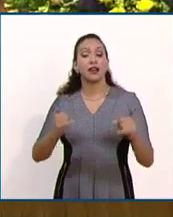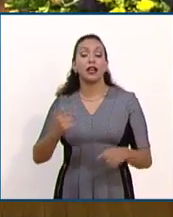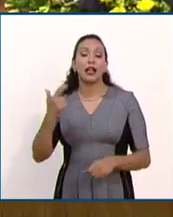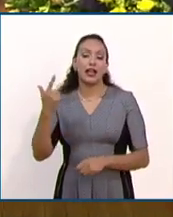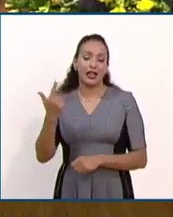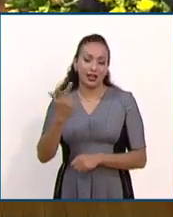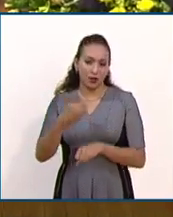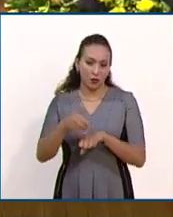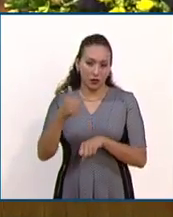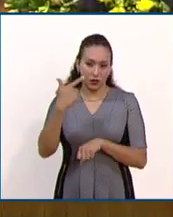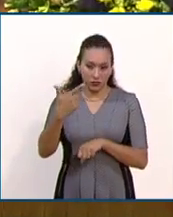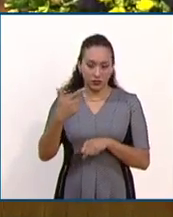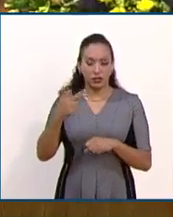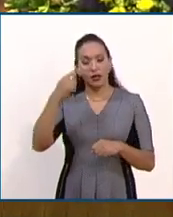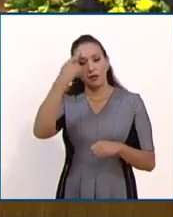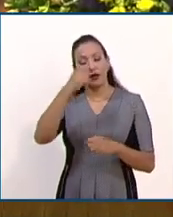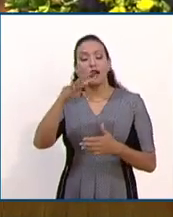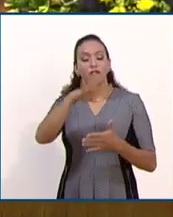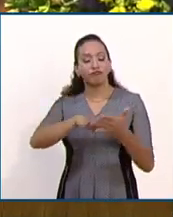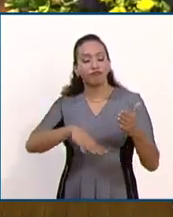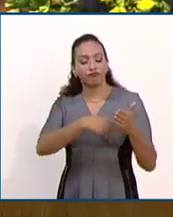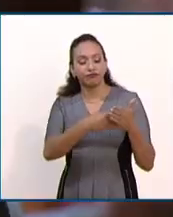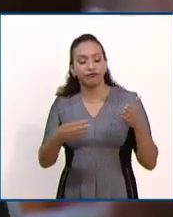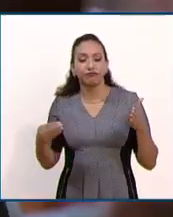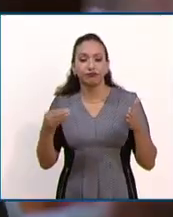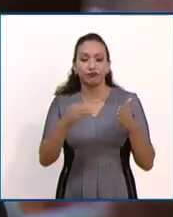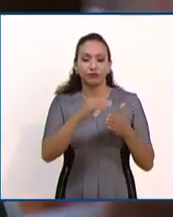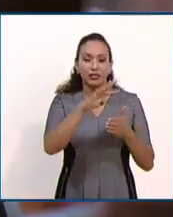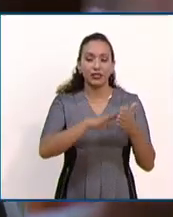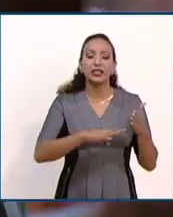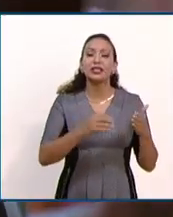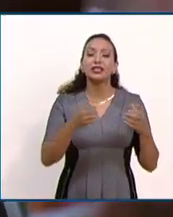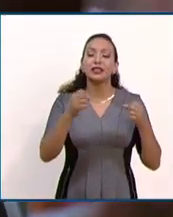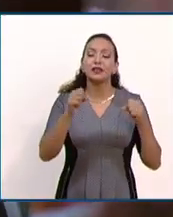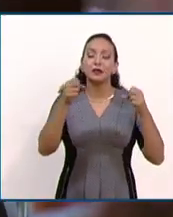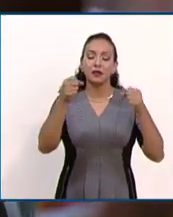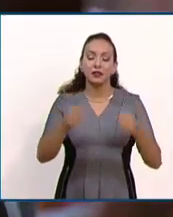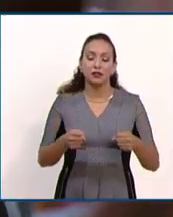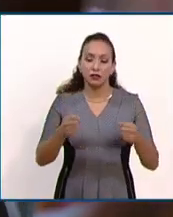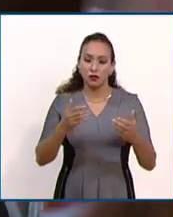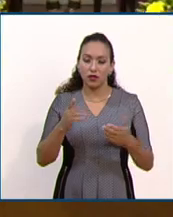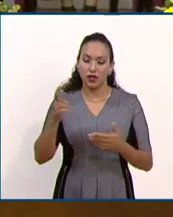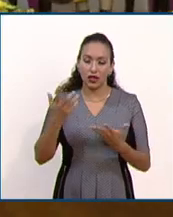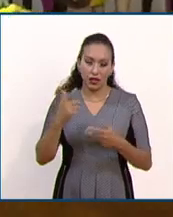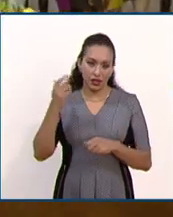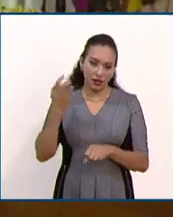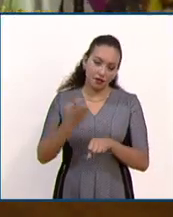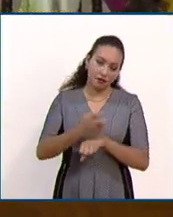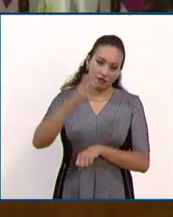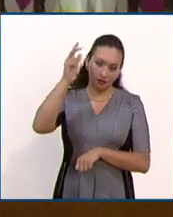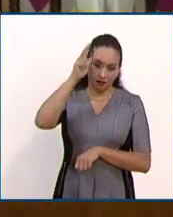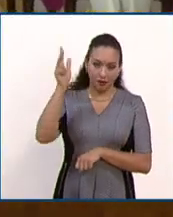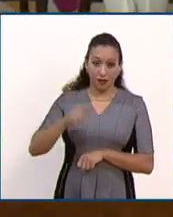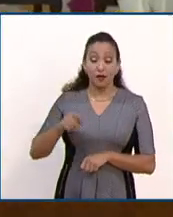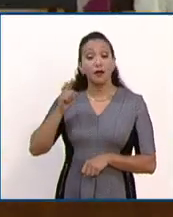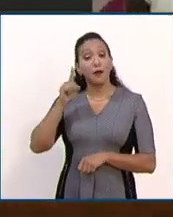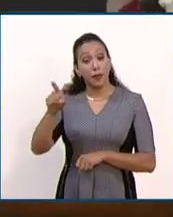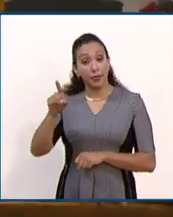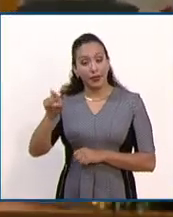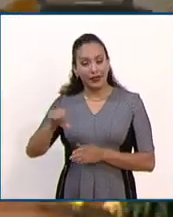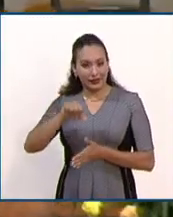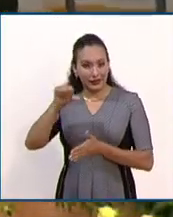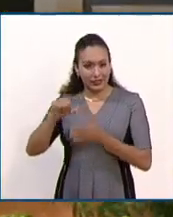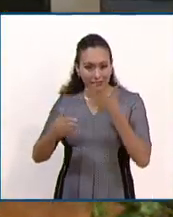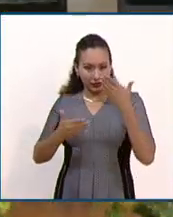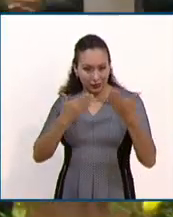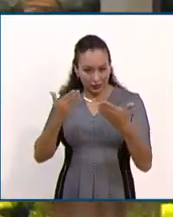Encuentro Nacional para una Agenda de Seguridad y Justicia que se realizó en Pachuca, Hidalgo. En el Centro Hidalguense de Estudios